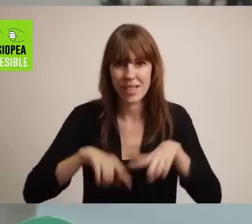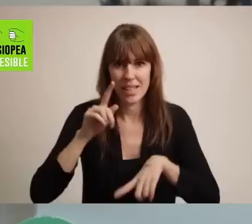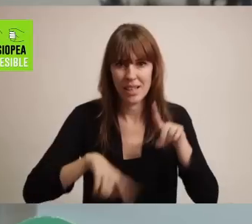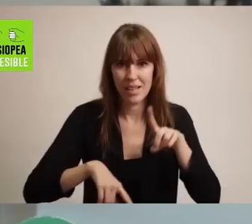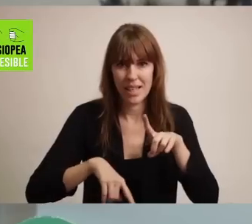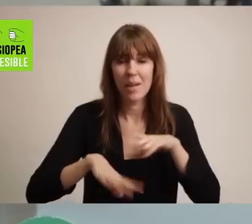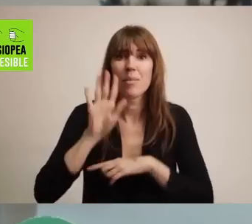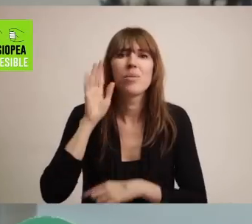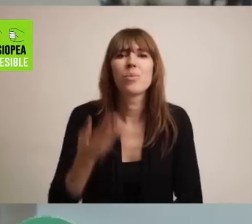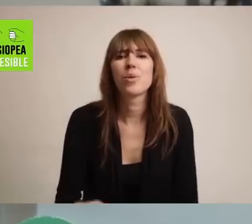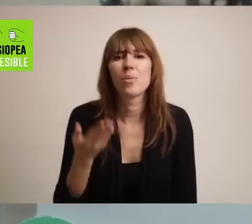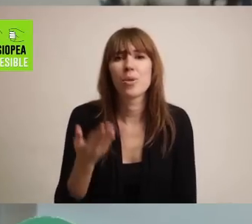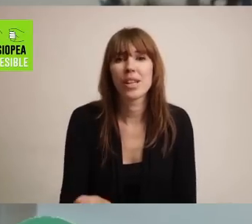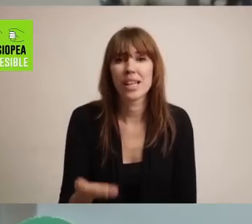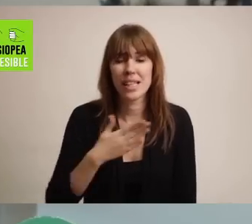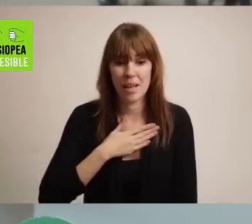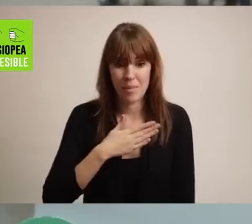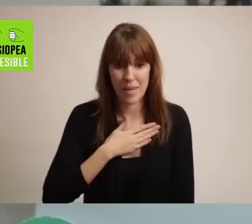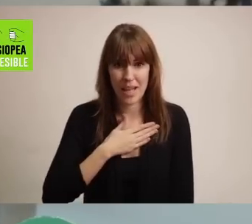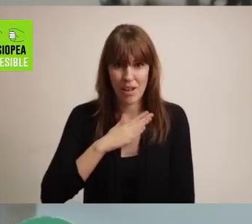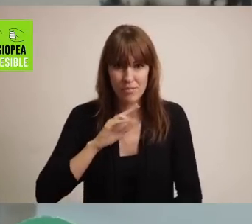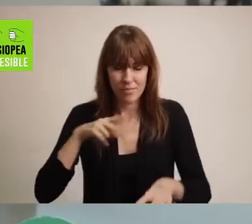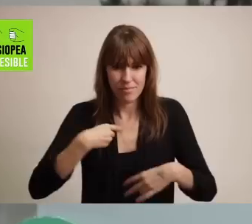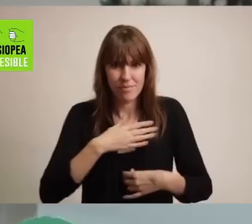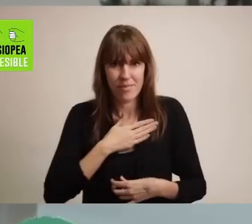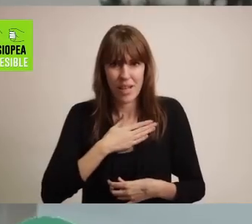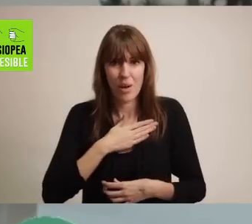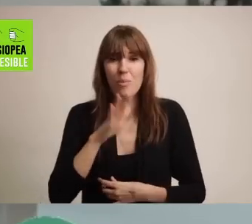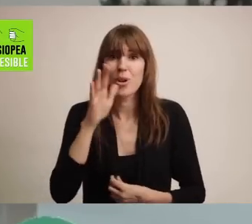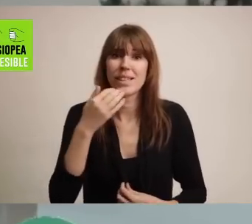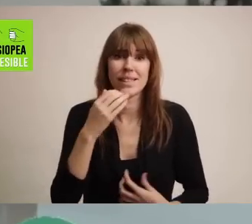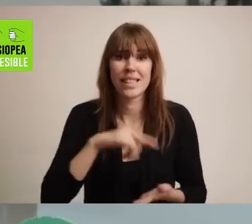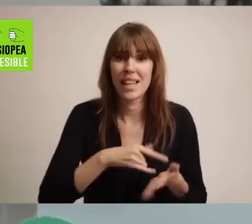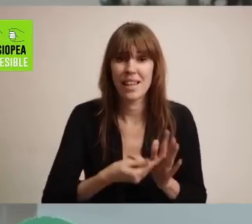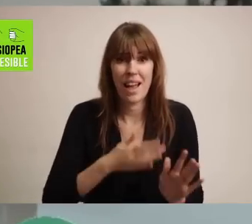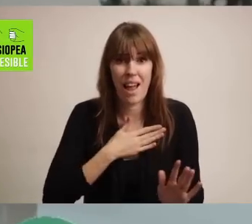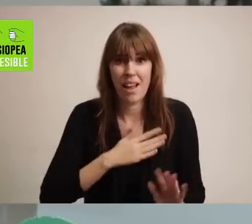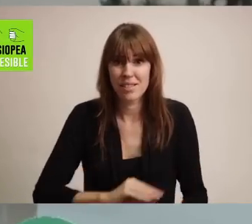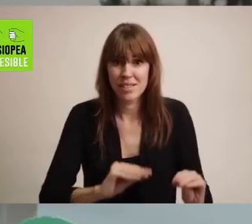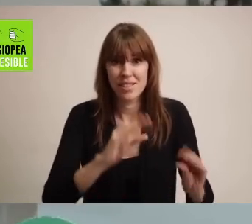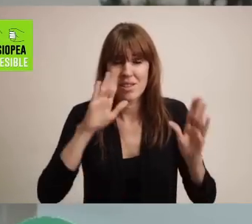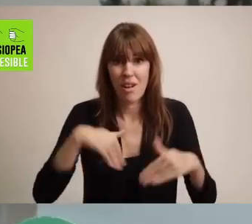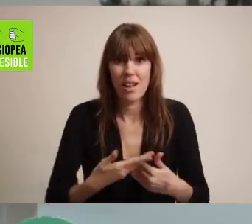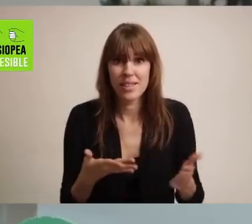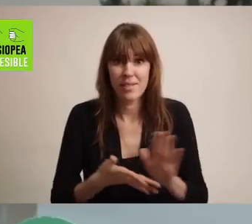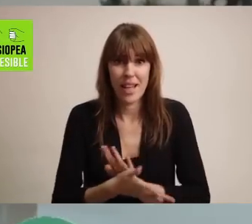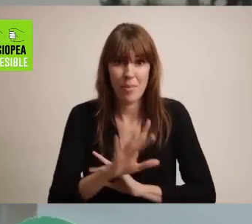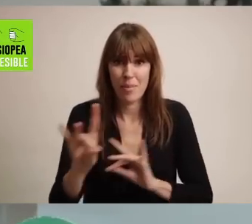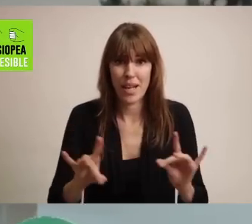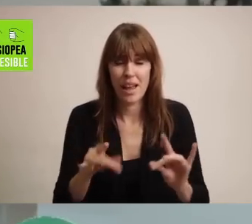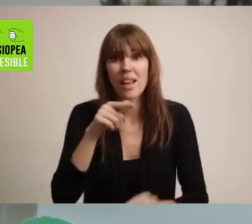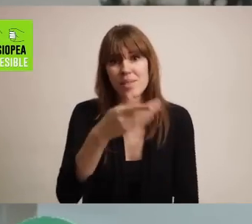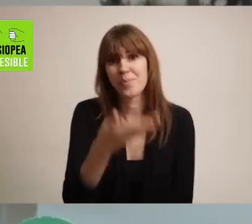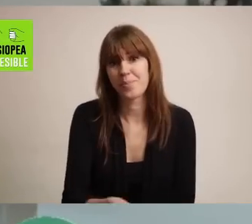importante, aportad de vosotros, hacedlo vuestro, porque si esta técnica no la hacéis vuestra, no os va a servir de nada.